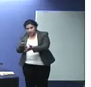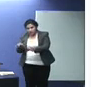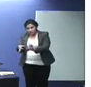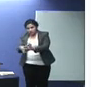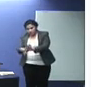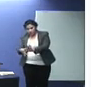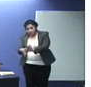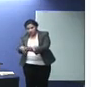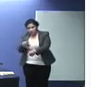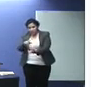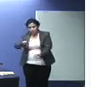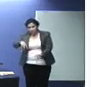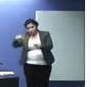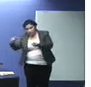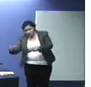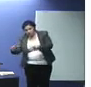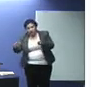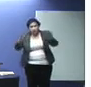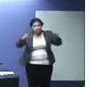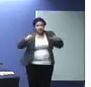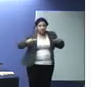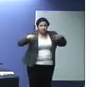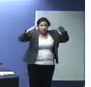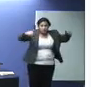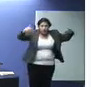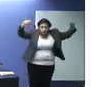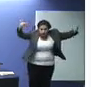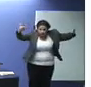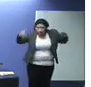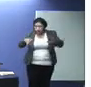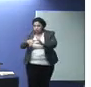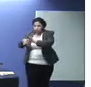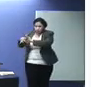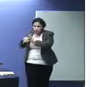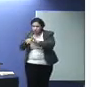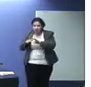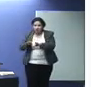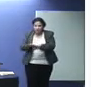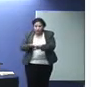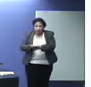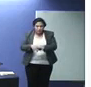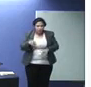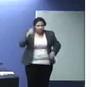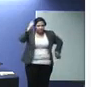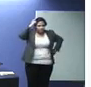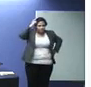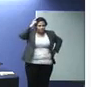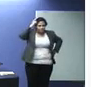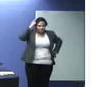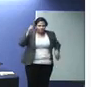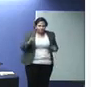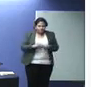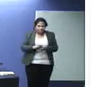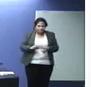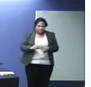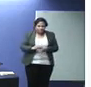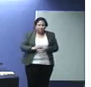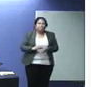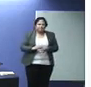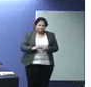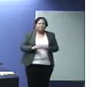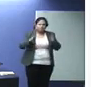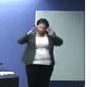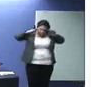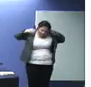mundo, entonces había que estudiarlo mejor. Y me invitó a estudiar esta maestría,